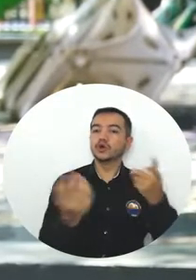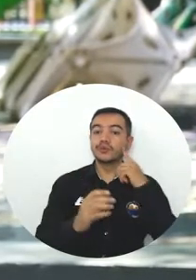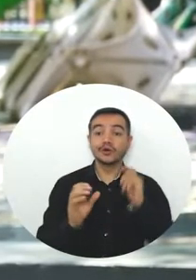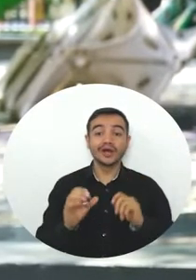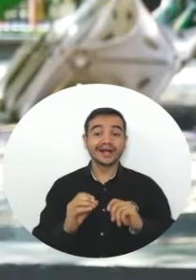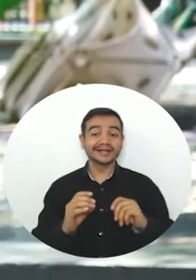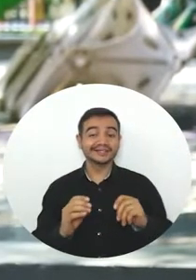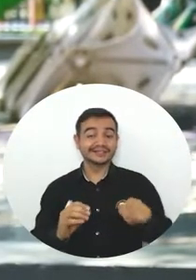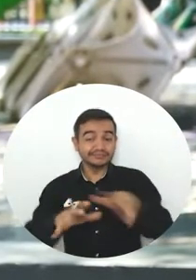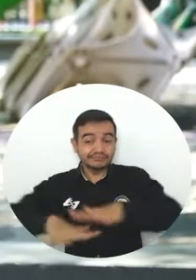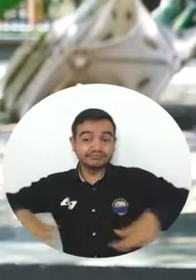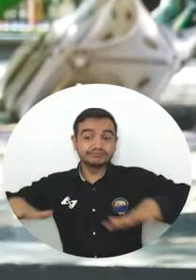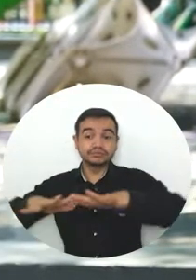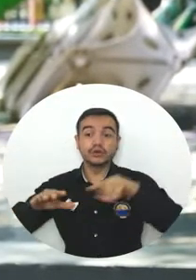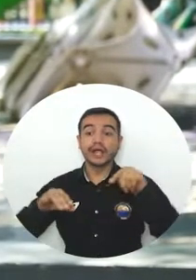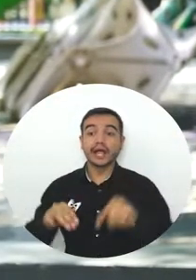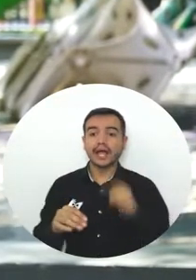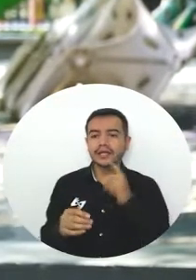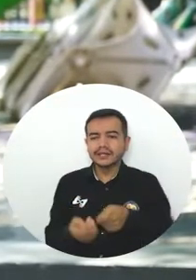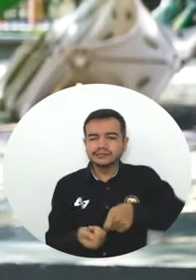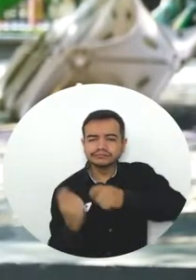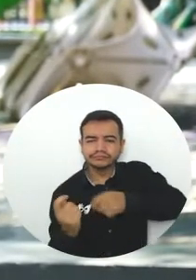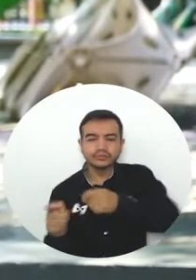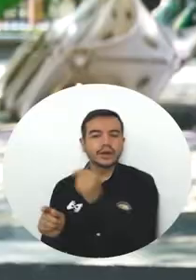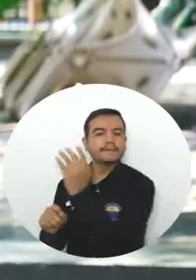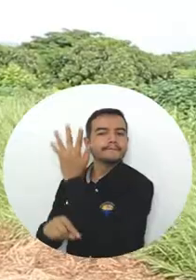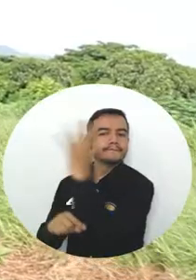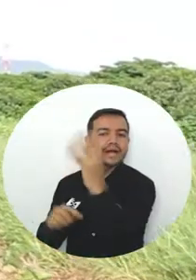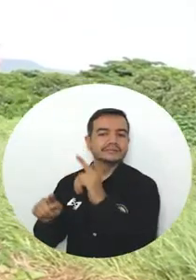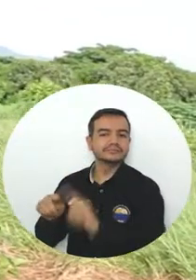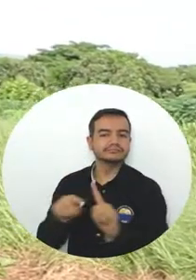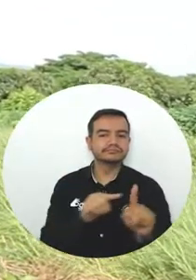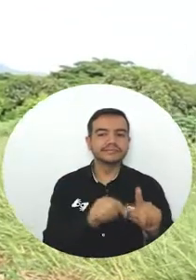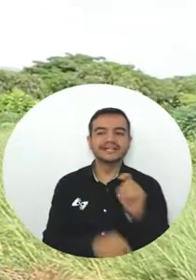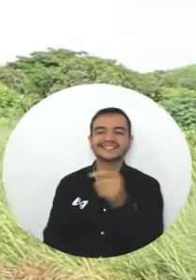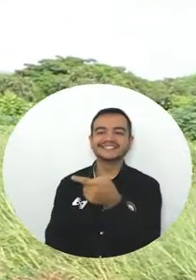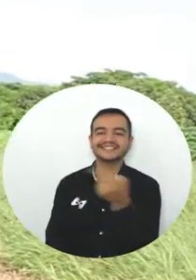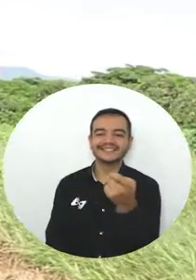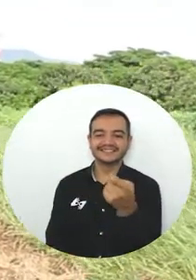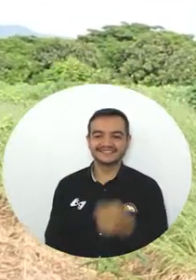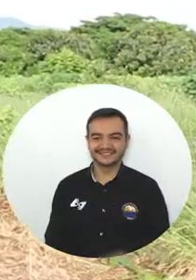la siembra en el campus de 100 especies nativas.